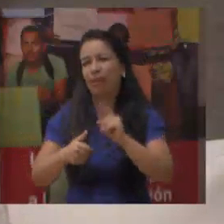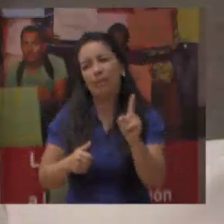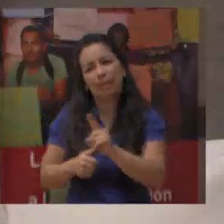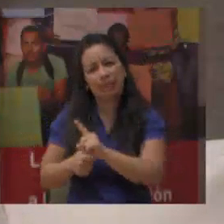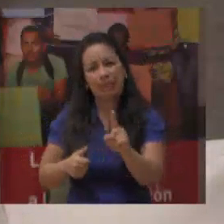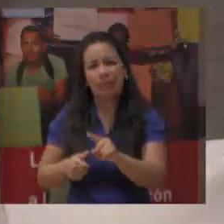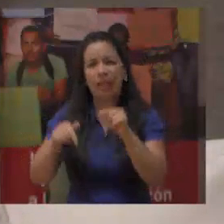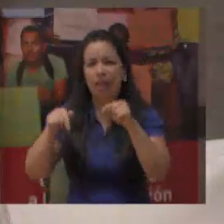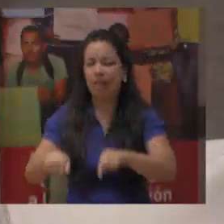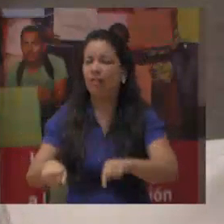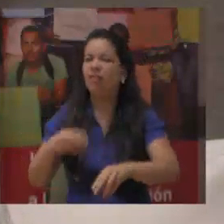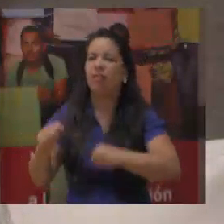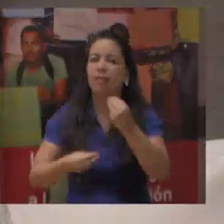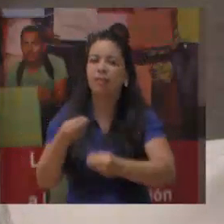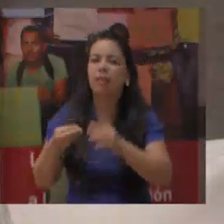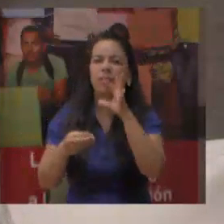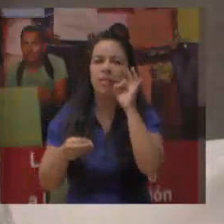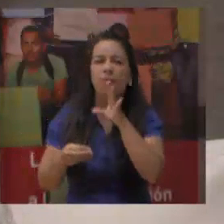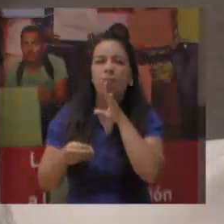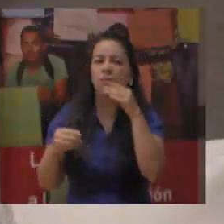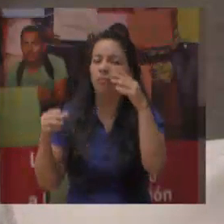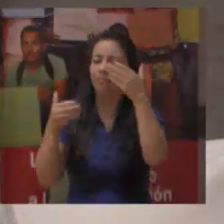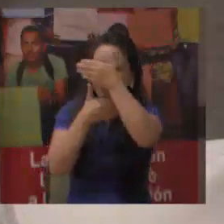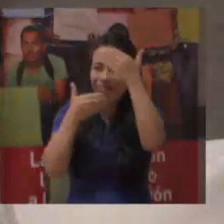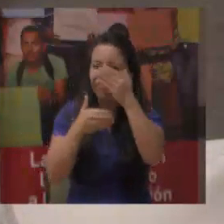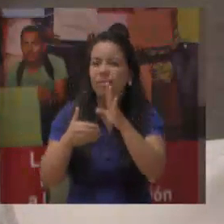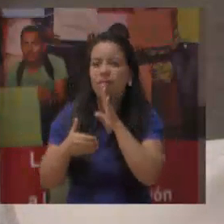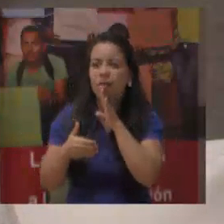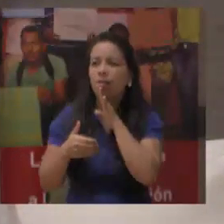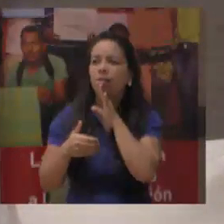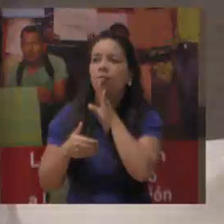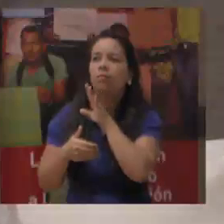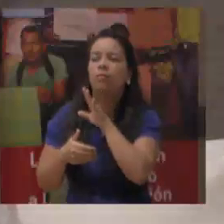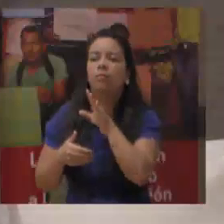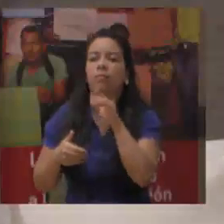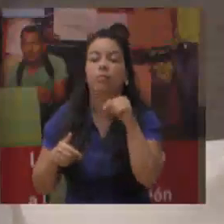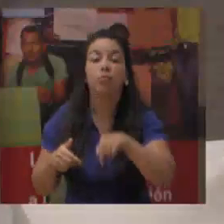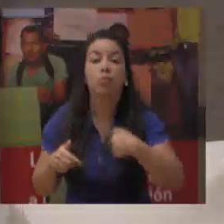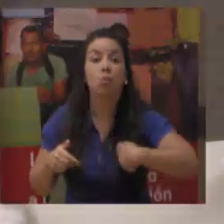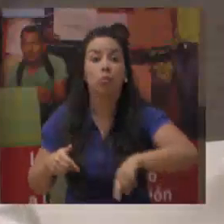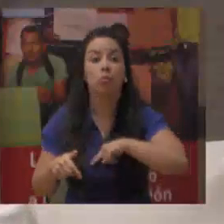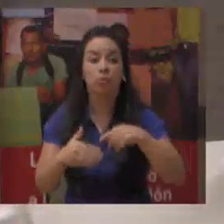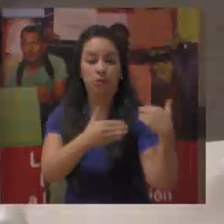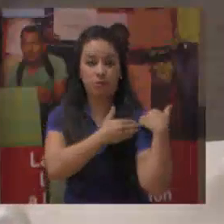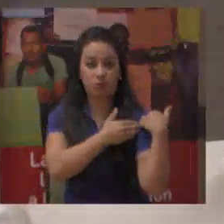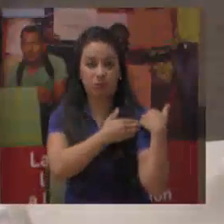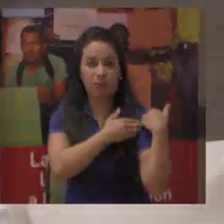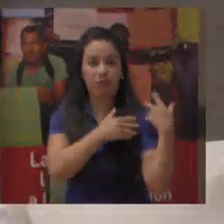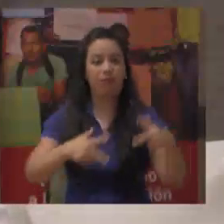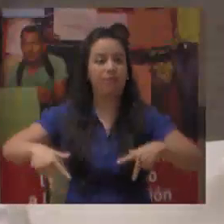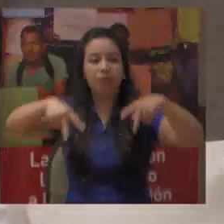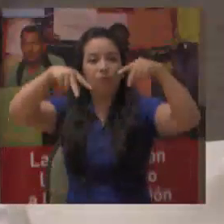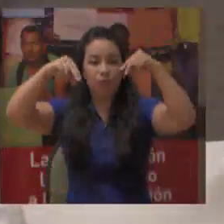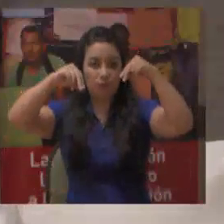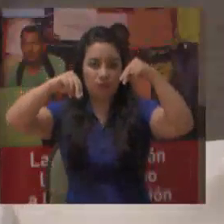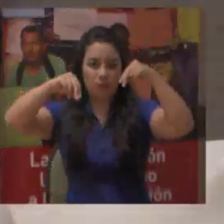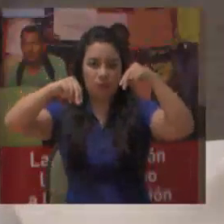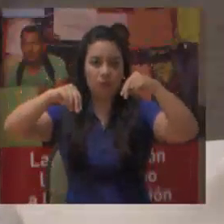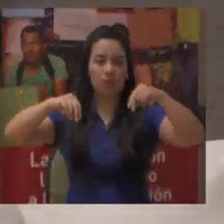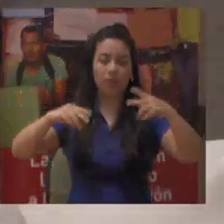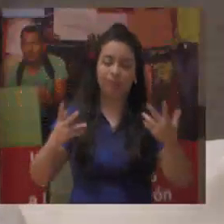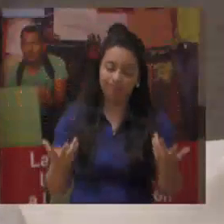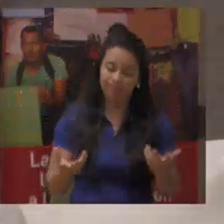Las FARC no están negociando con el gobierno. Todos estos procesos de negociación son con la sociedad. Pero